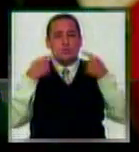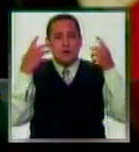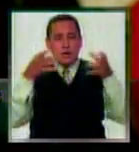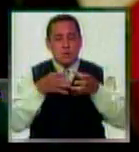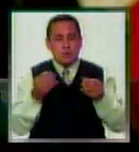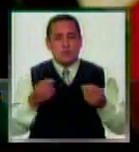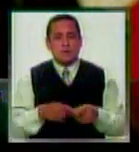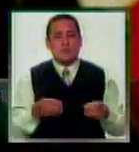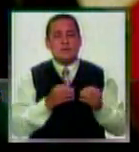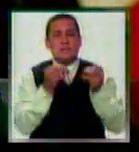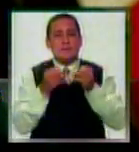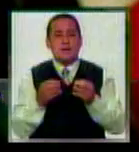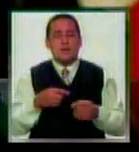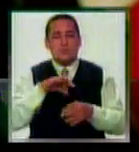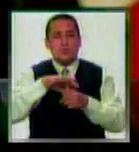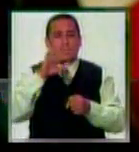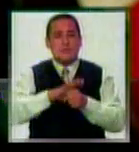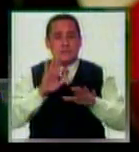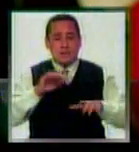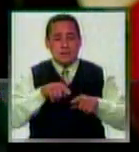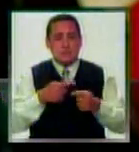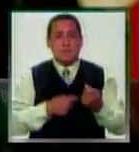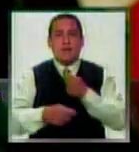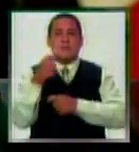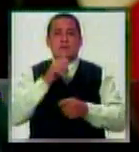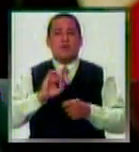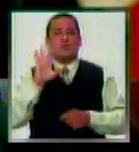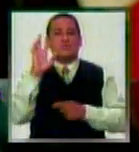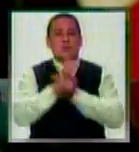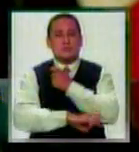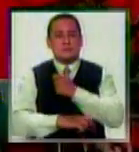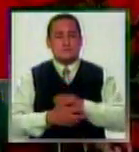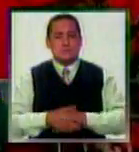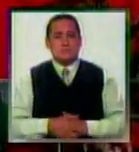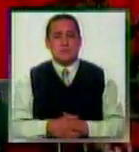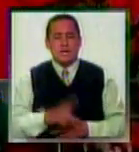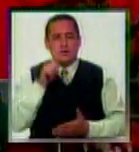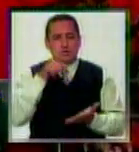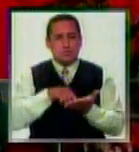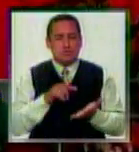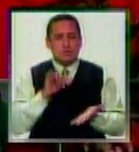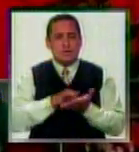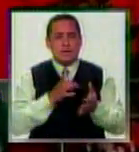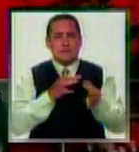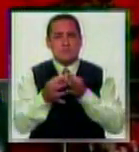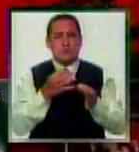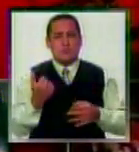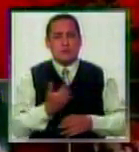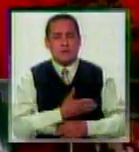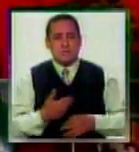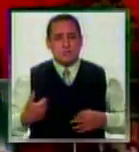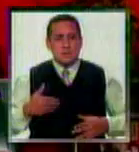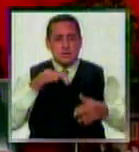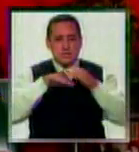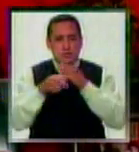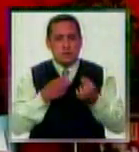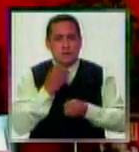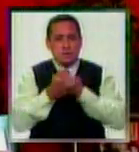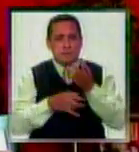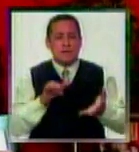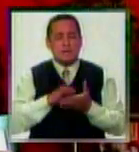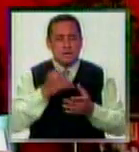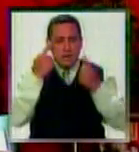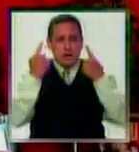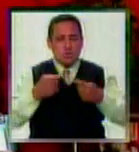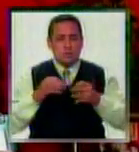y es más, comprometer ese gas para la exportación. Hay un punto que mencionó el presidente dentro de sus declaraciones que